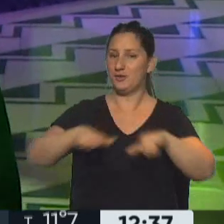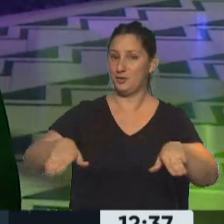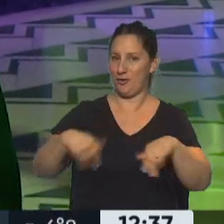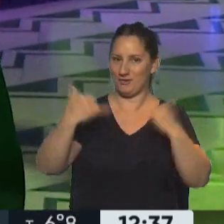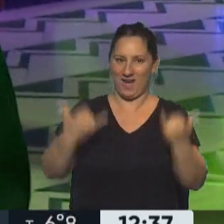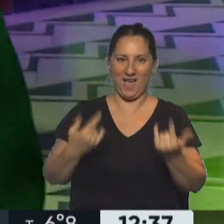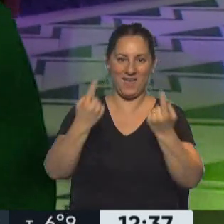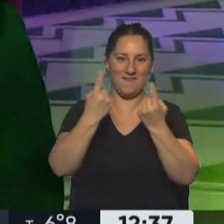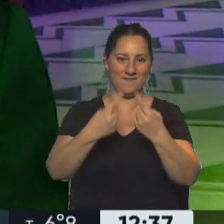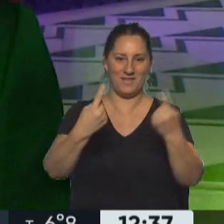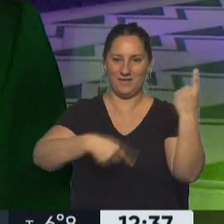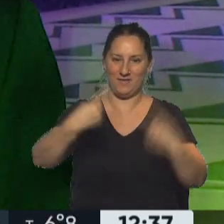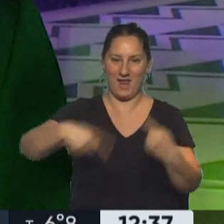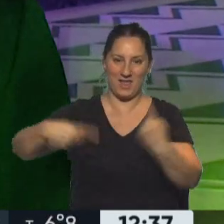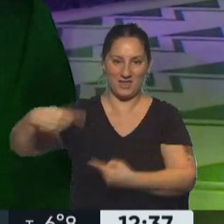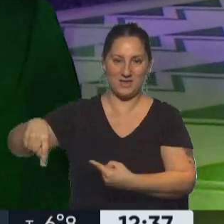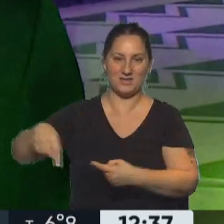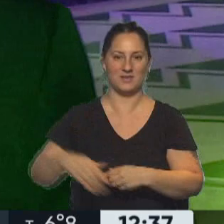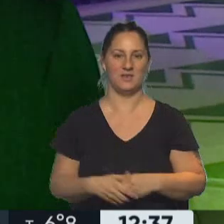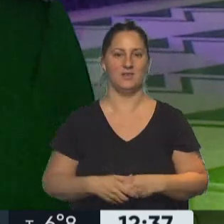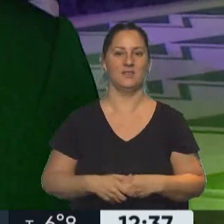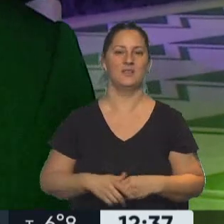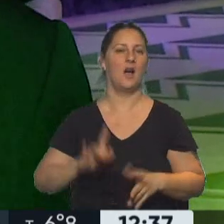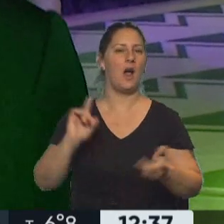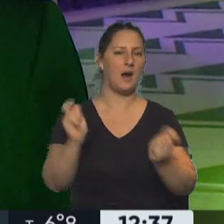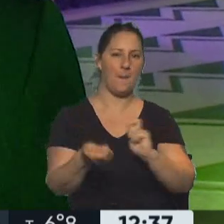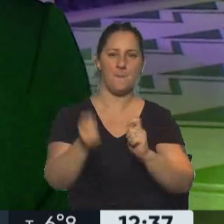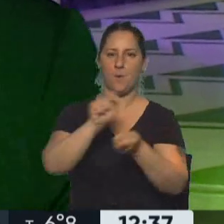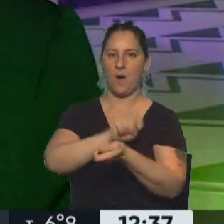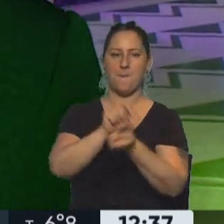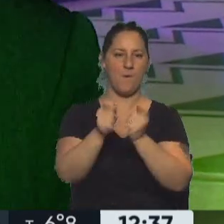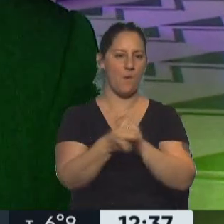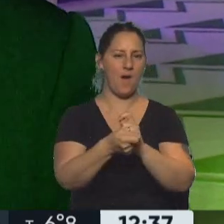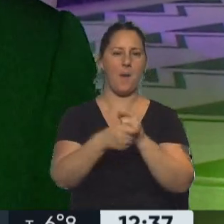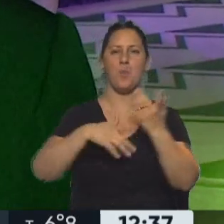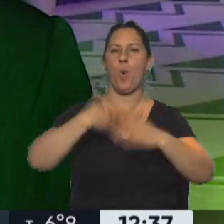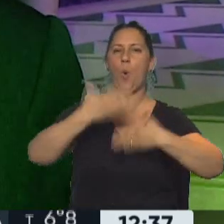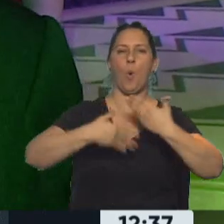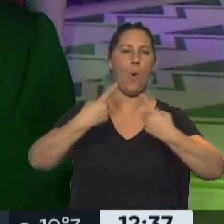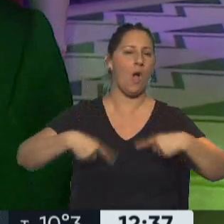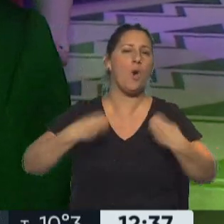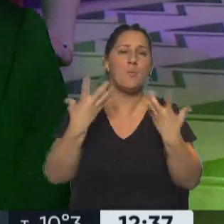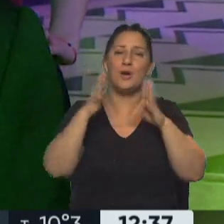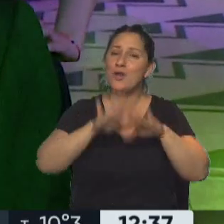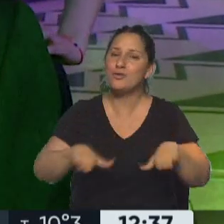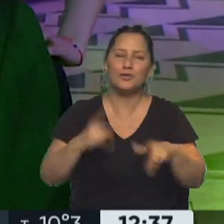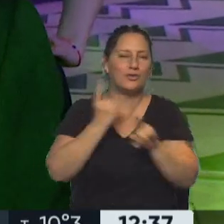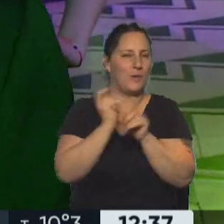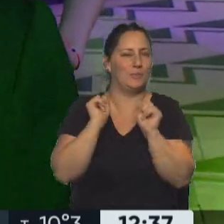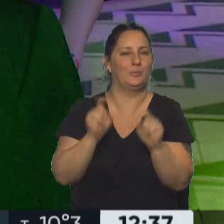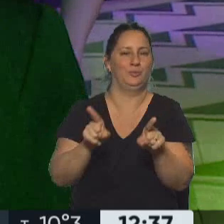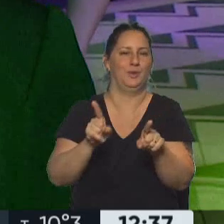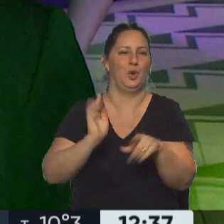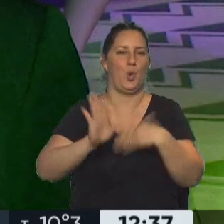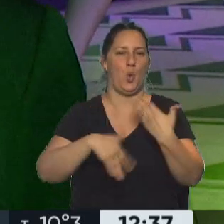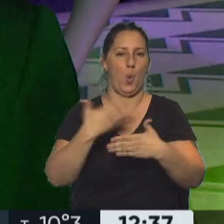variedad, que tenga mucho cambio, que tenga mucho juego, porque los chicos tienen mucho juego,